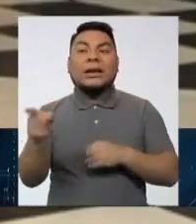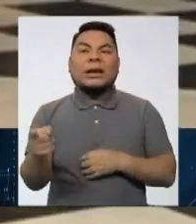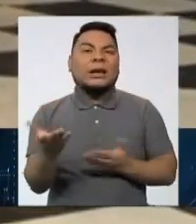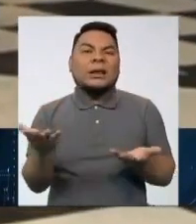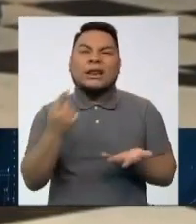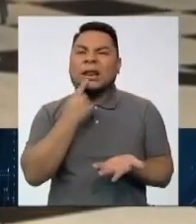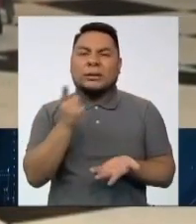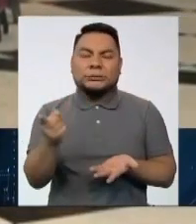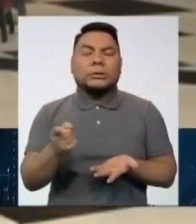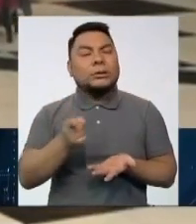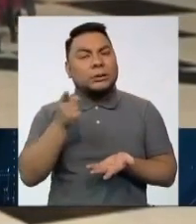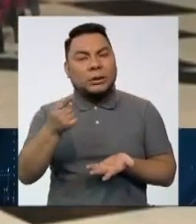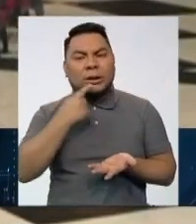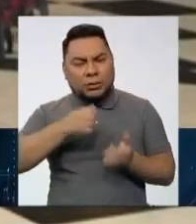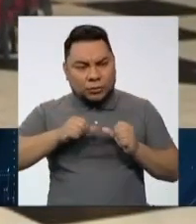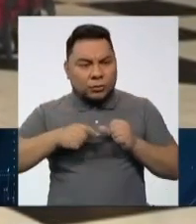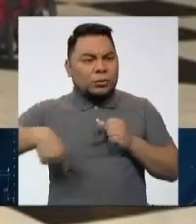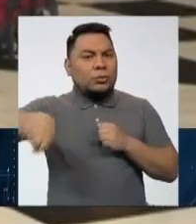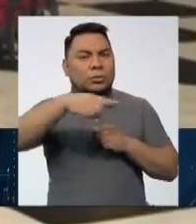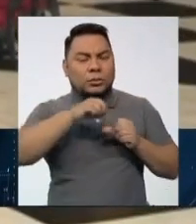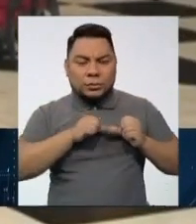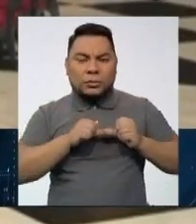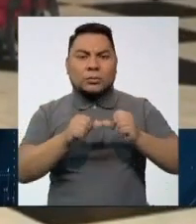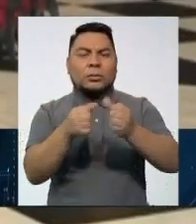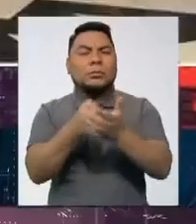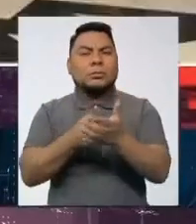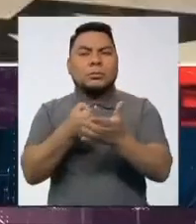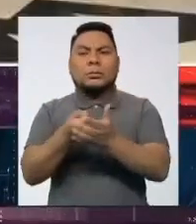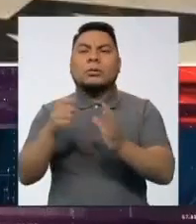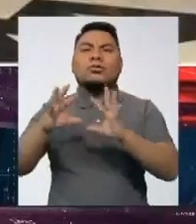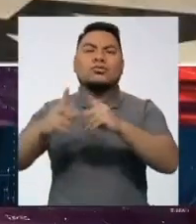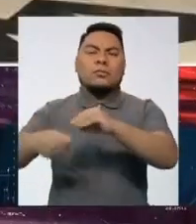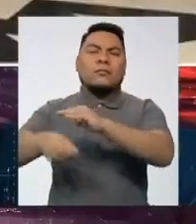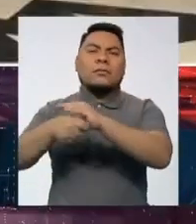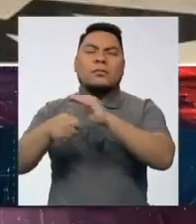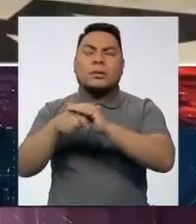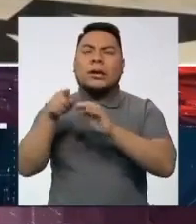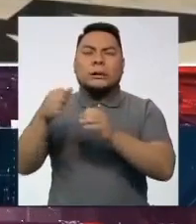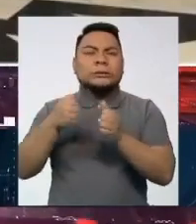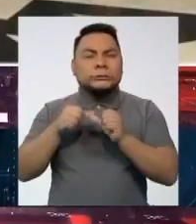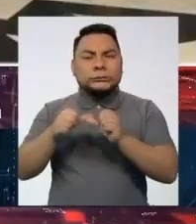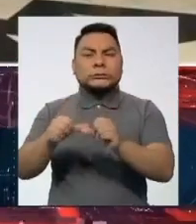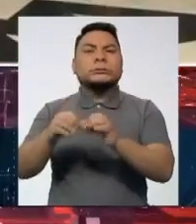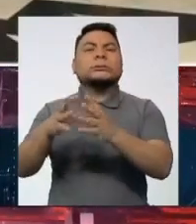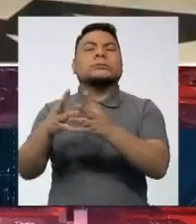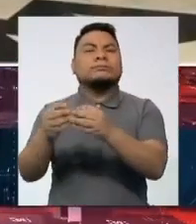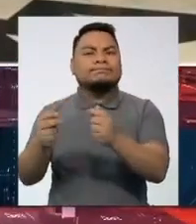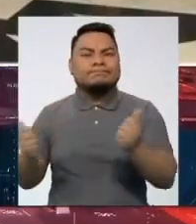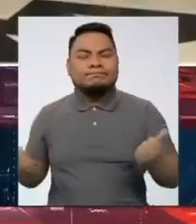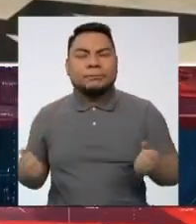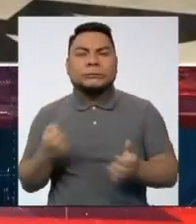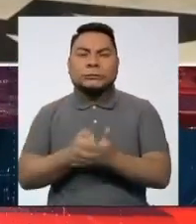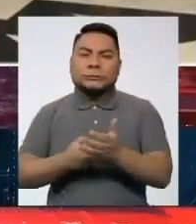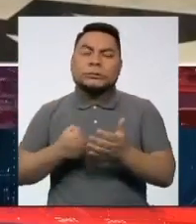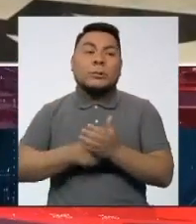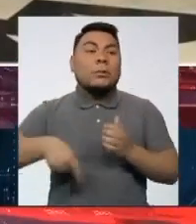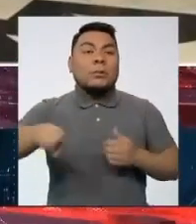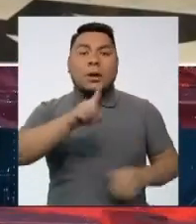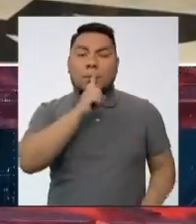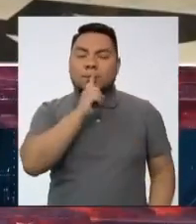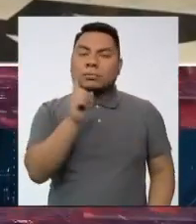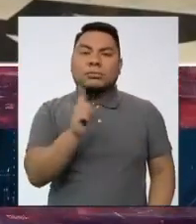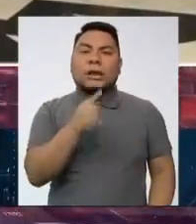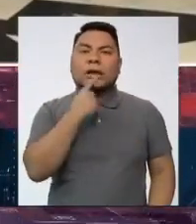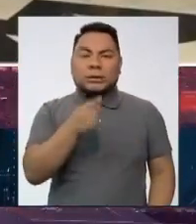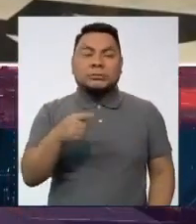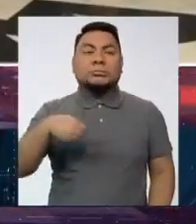a continuar combatiendo la corrupción generalizada y esto alzando la voz,